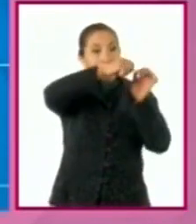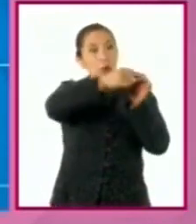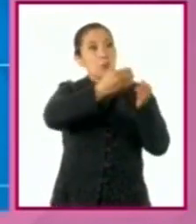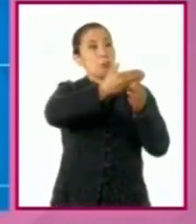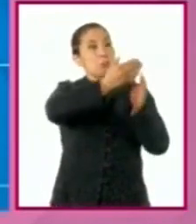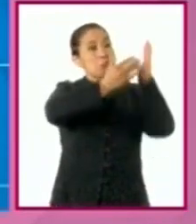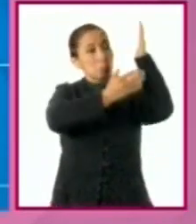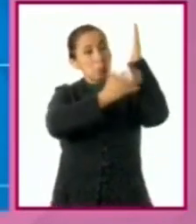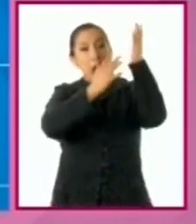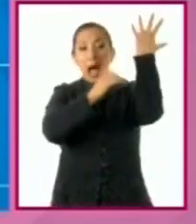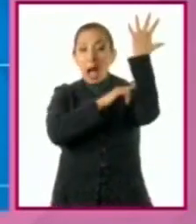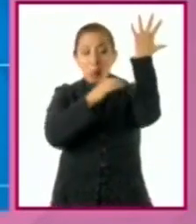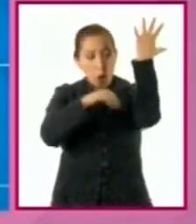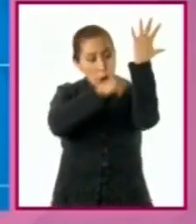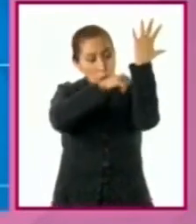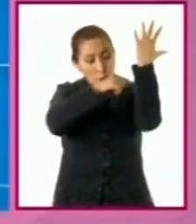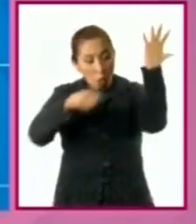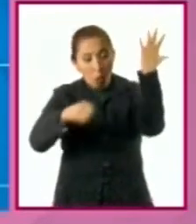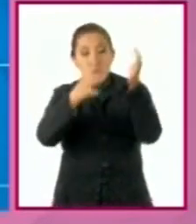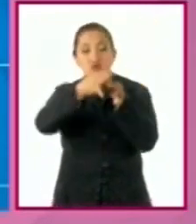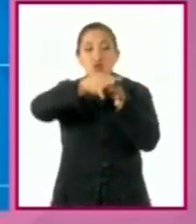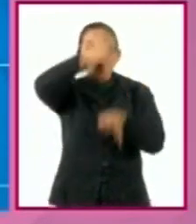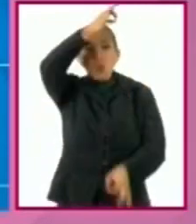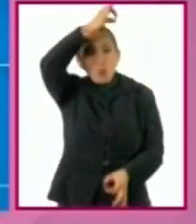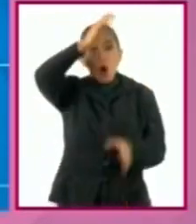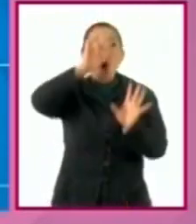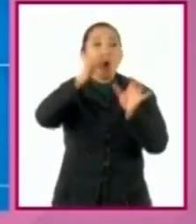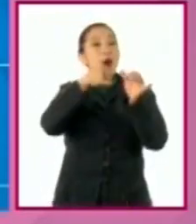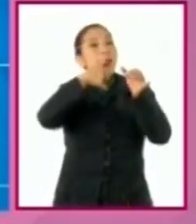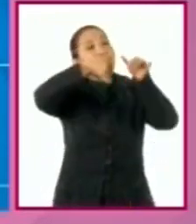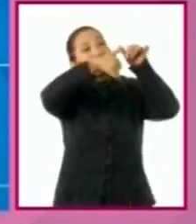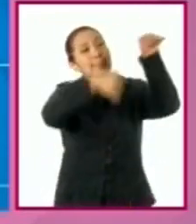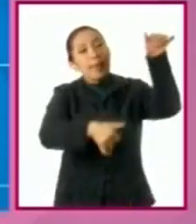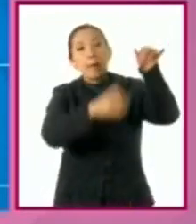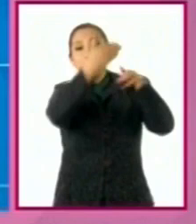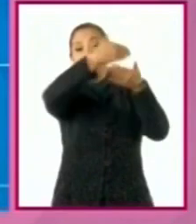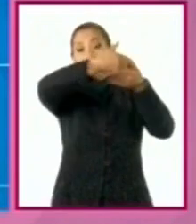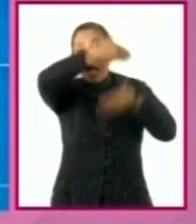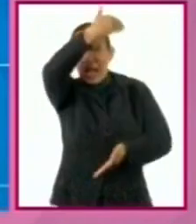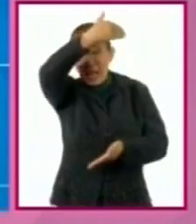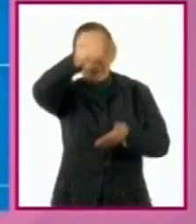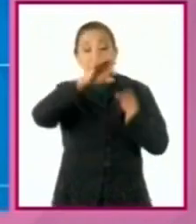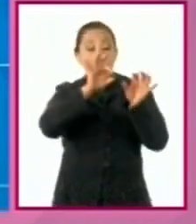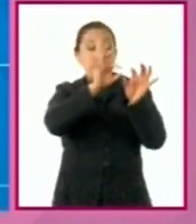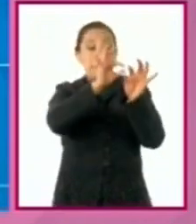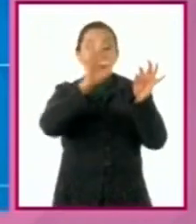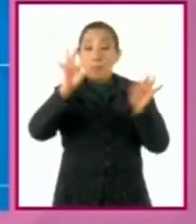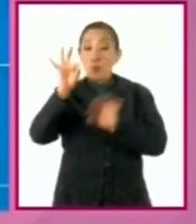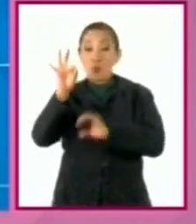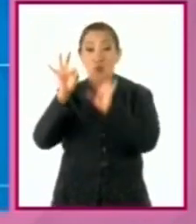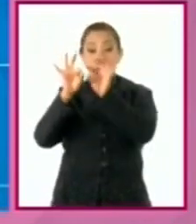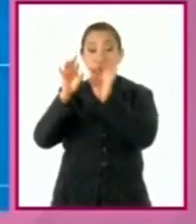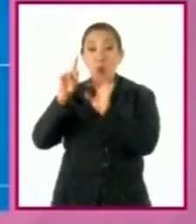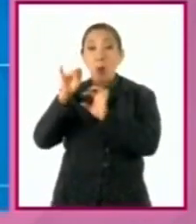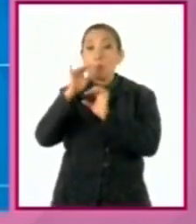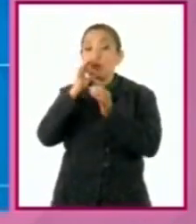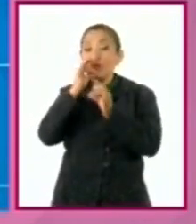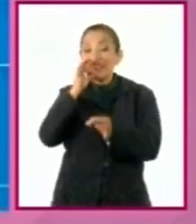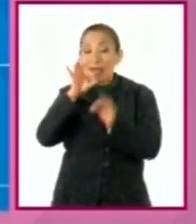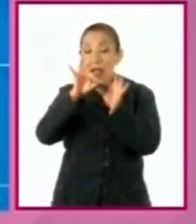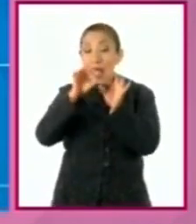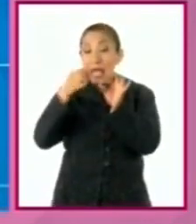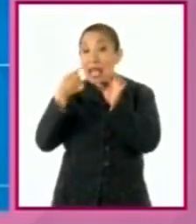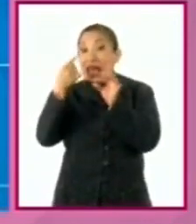en un árbol, tubo o lo pegas en la pared. El popote lo sostienes con la mano sin que salga el